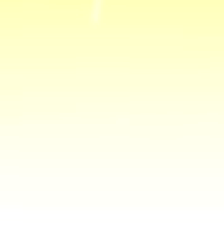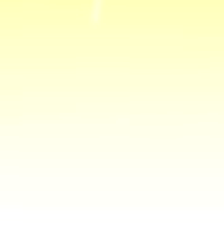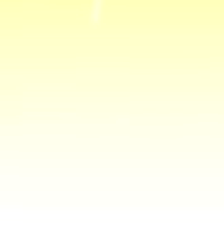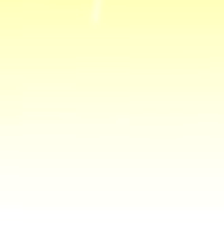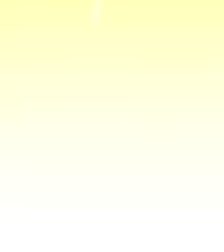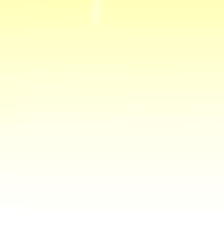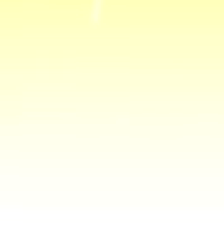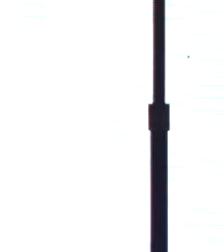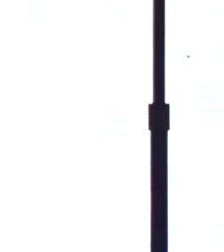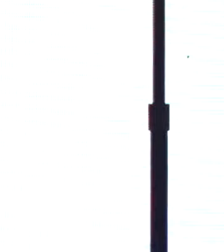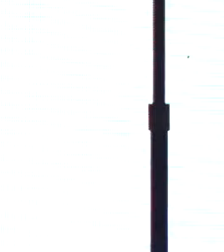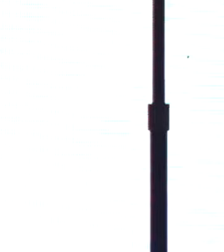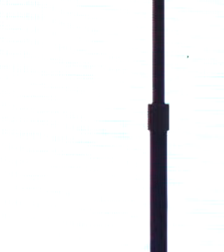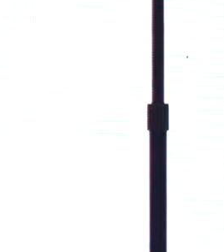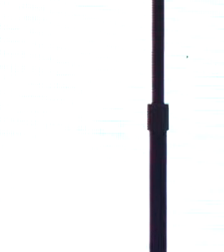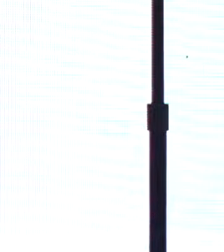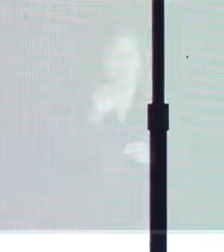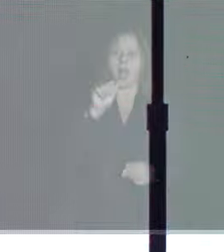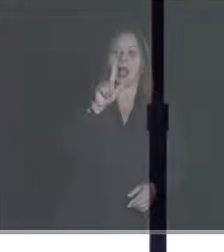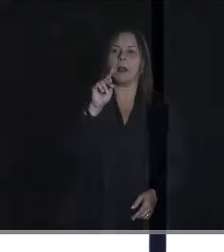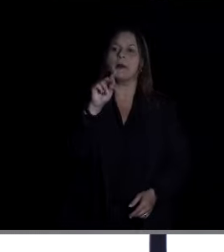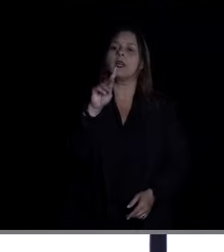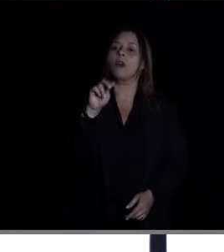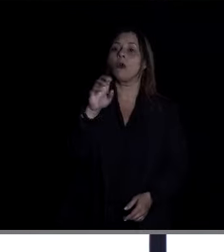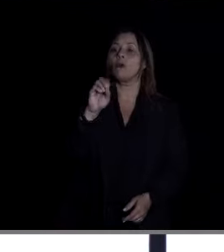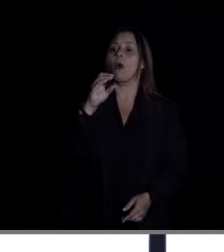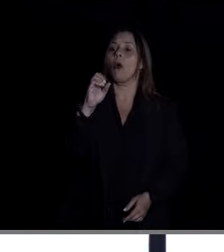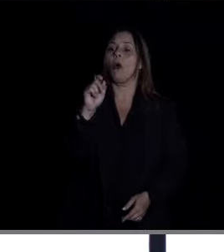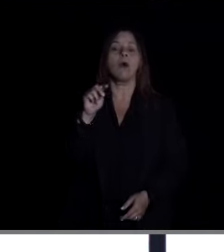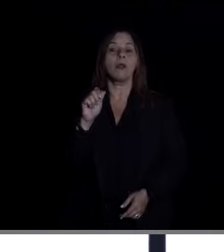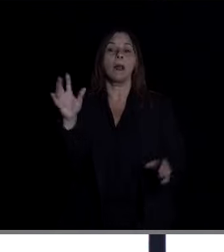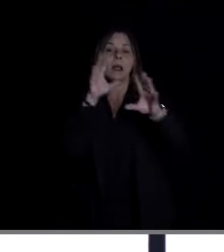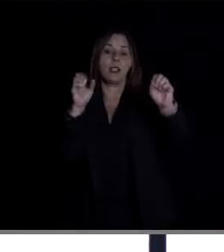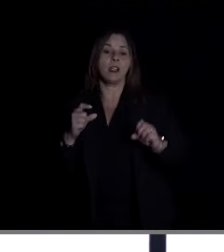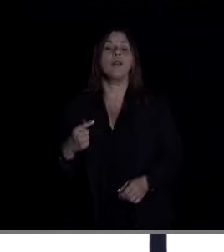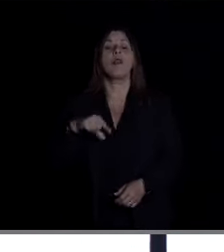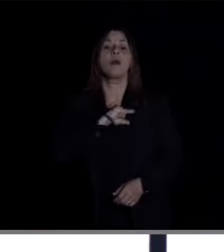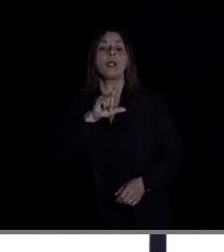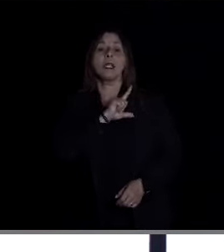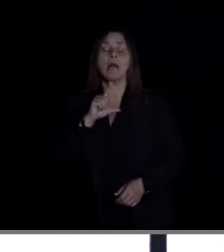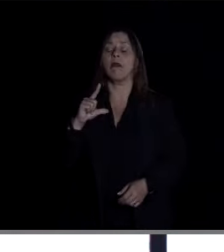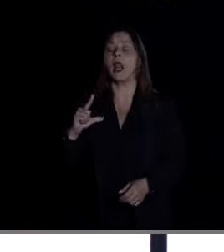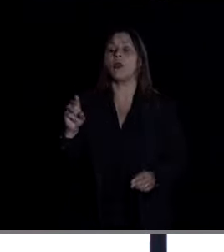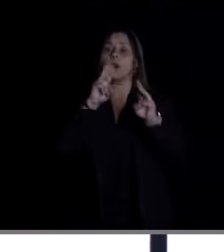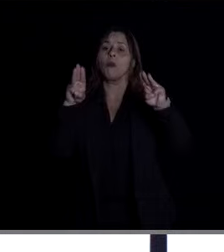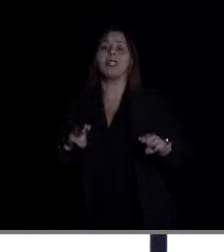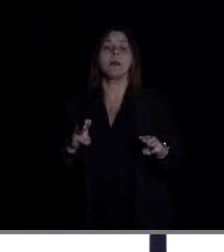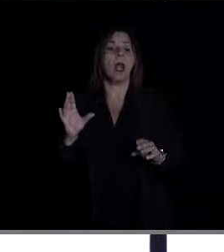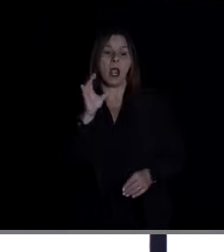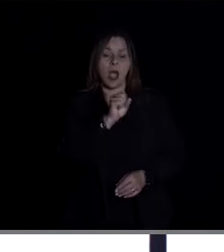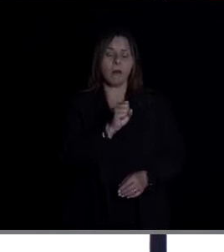Muchísimas gracias al honorable Alberto Costa de Ríos, presidente de nuestra legislatura municipal de